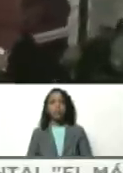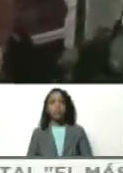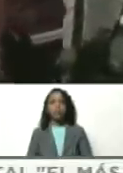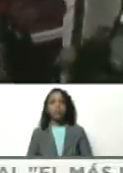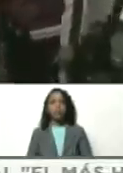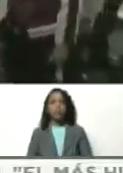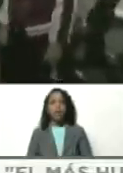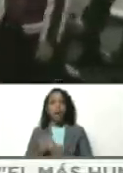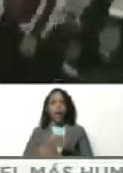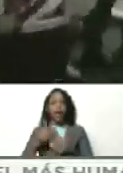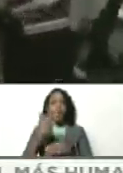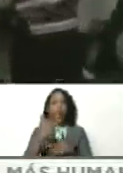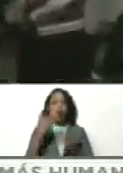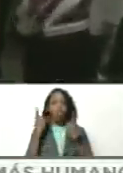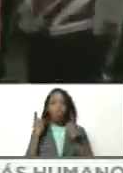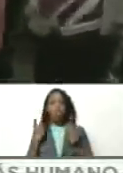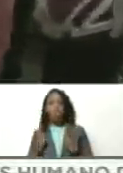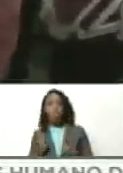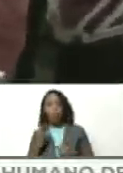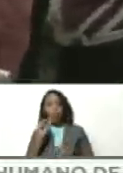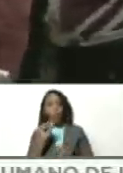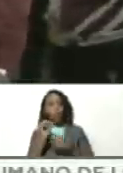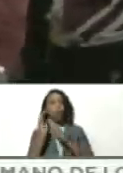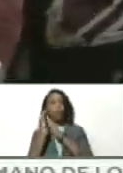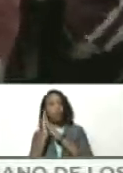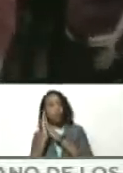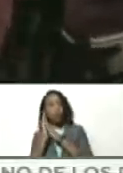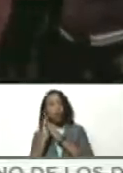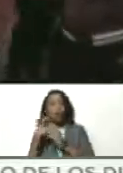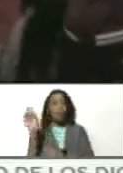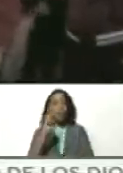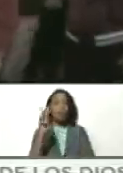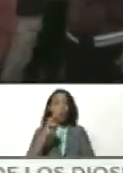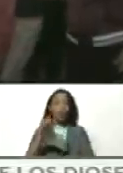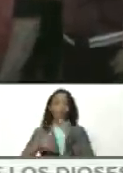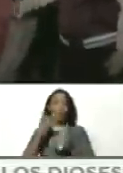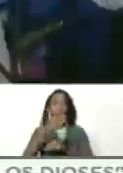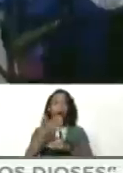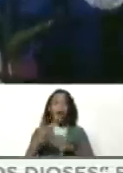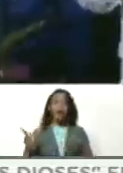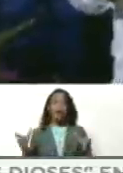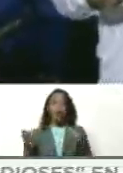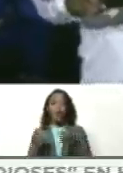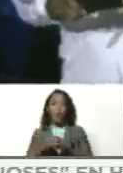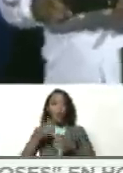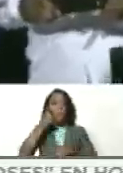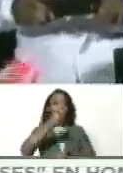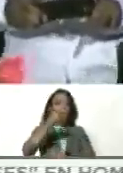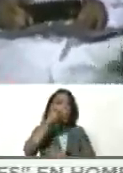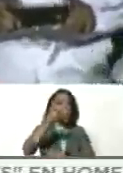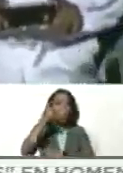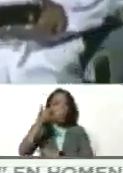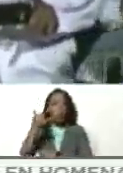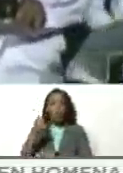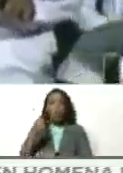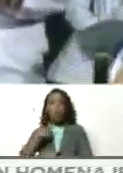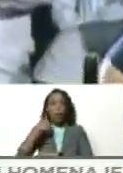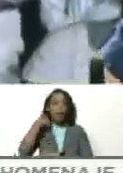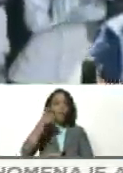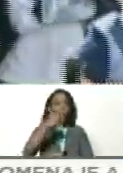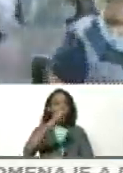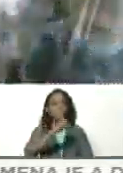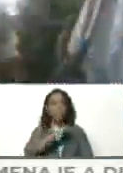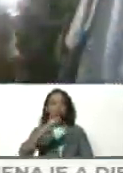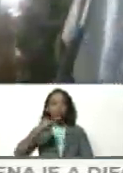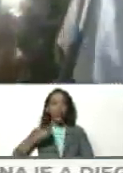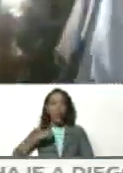Y luego a descansar un rato. Y el 22 después, reuniones, llamadas. Yo llamé